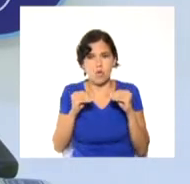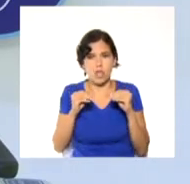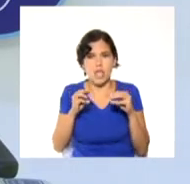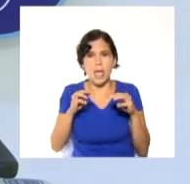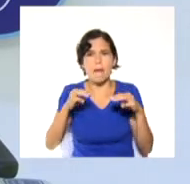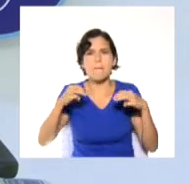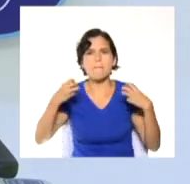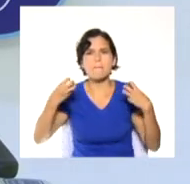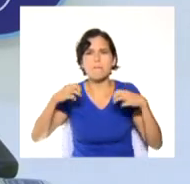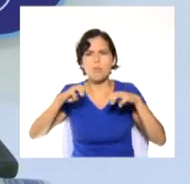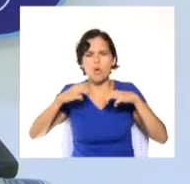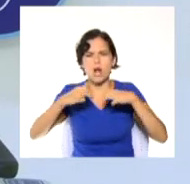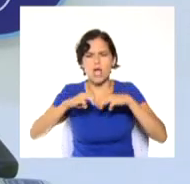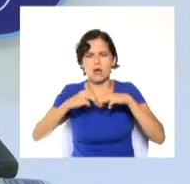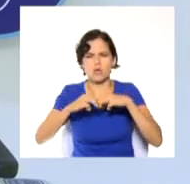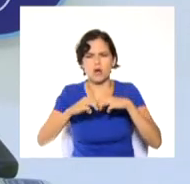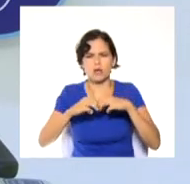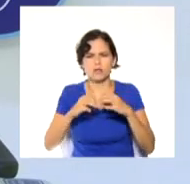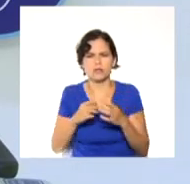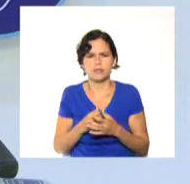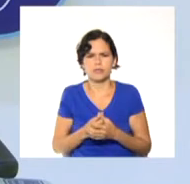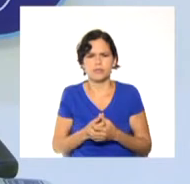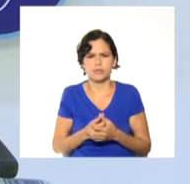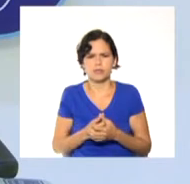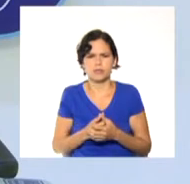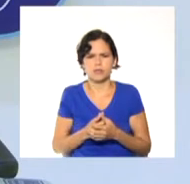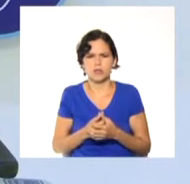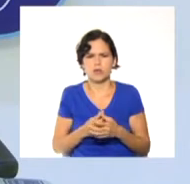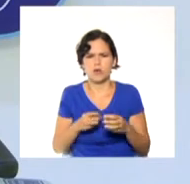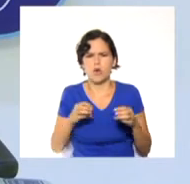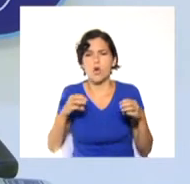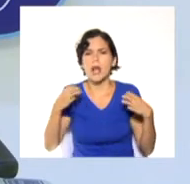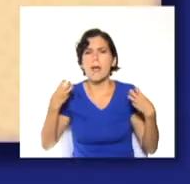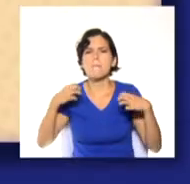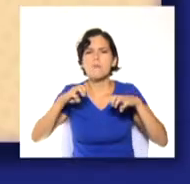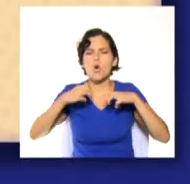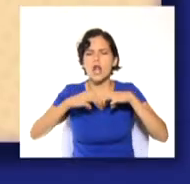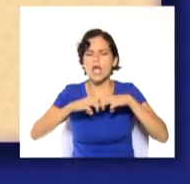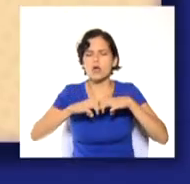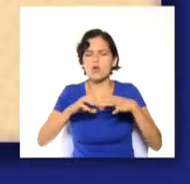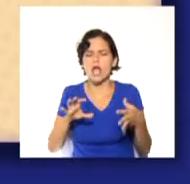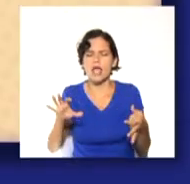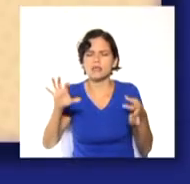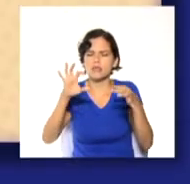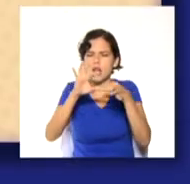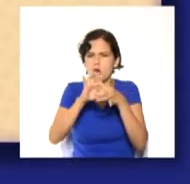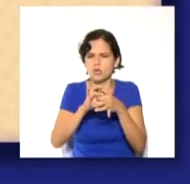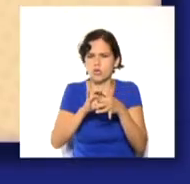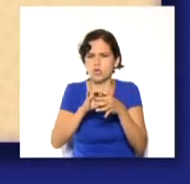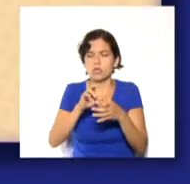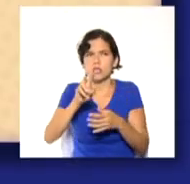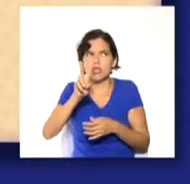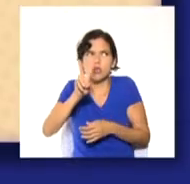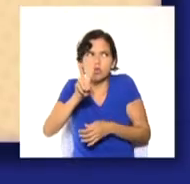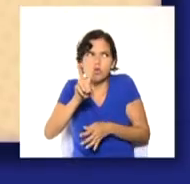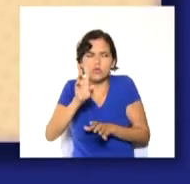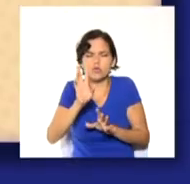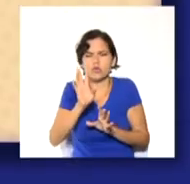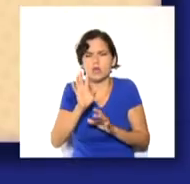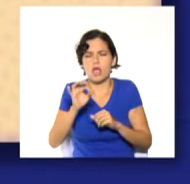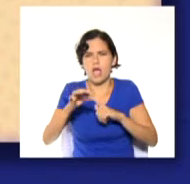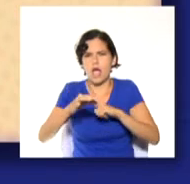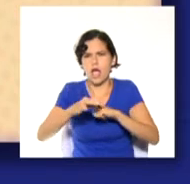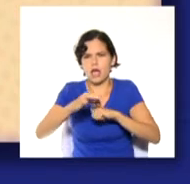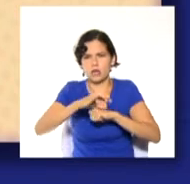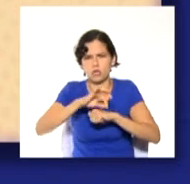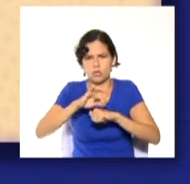Veamos en pantalla el concepto de molécula. Dice, una molécula es la unión de dos, por lo menos, dos átomos en